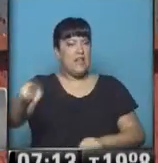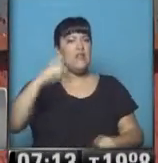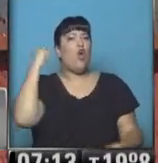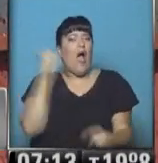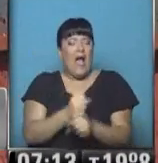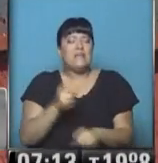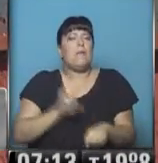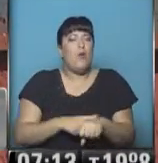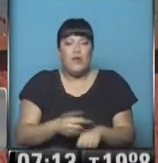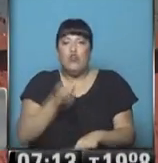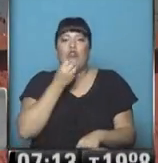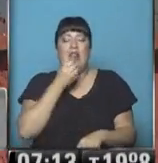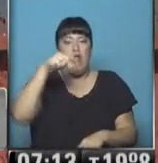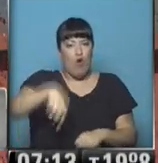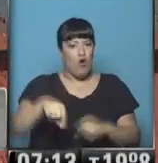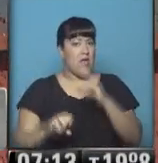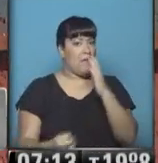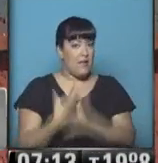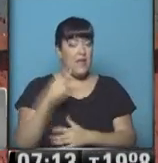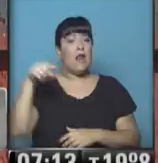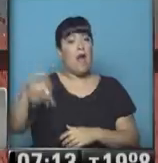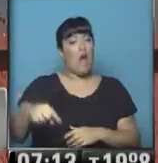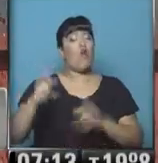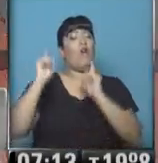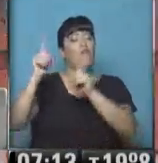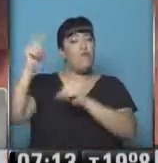en la mañana de hoy. Está internado